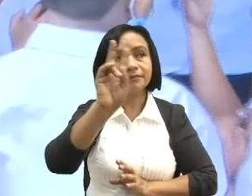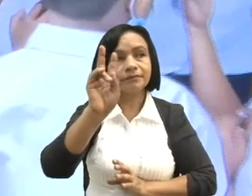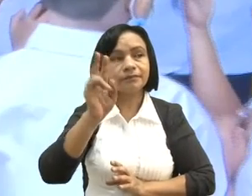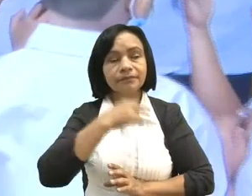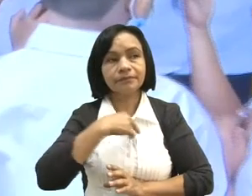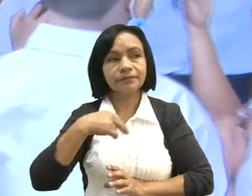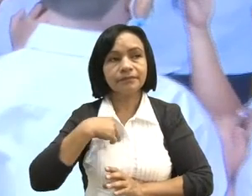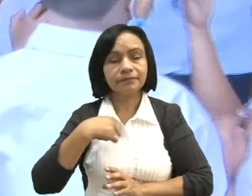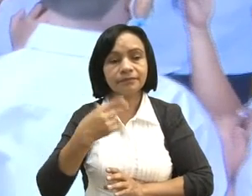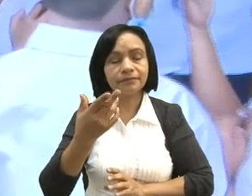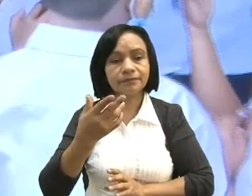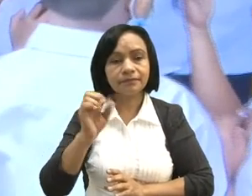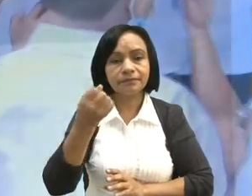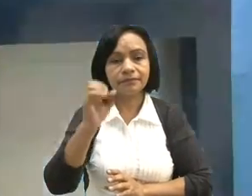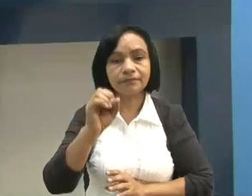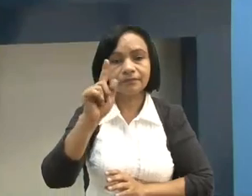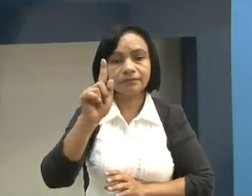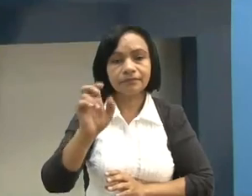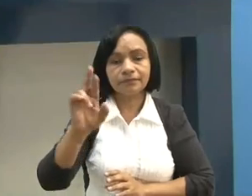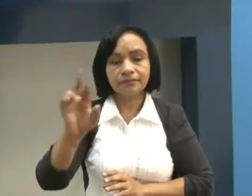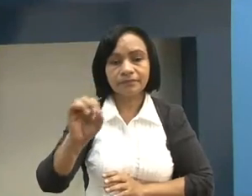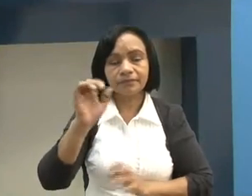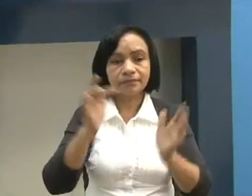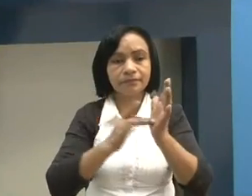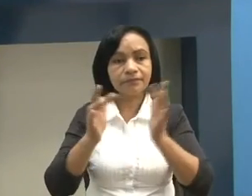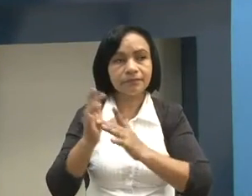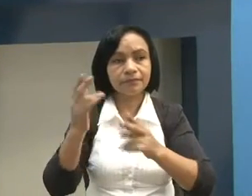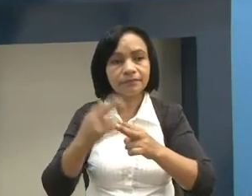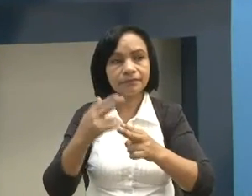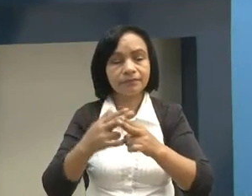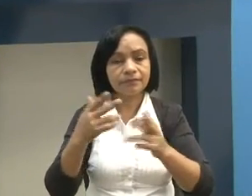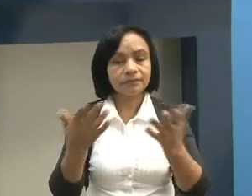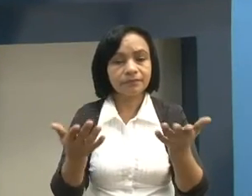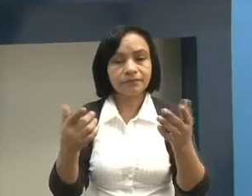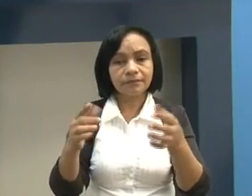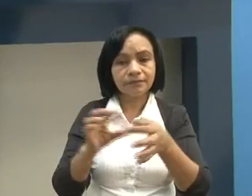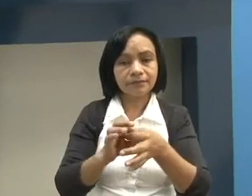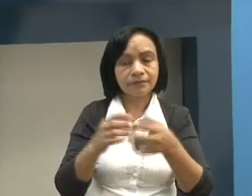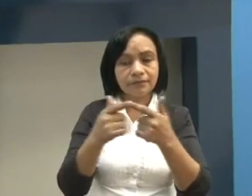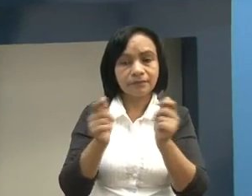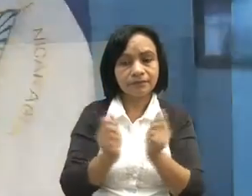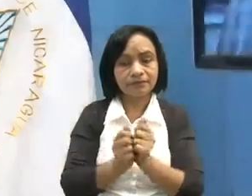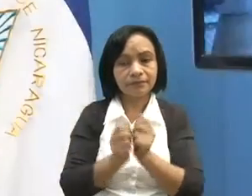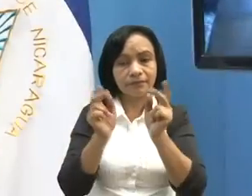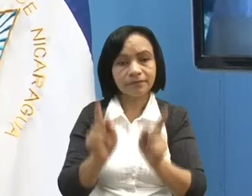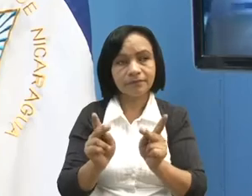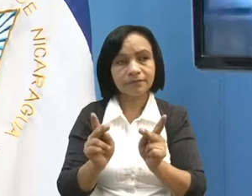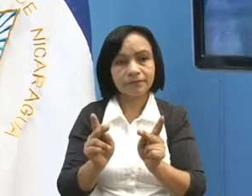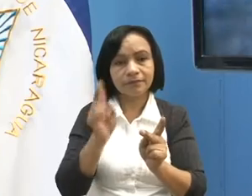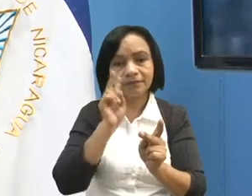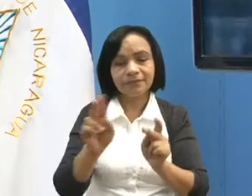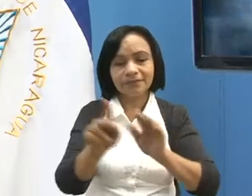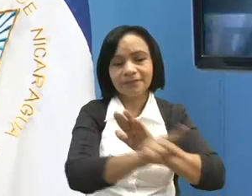vivo del Colegio Sotero de Jesús. Ahí también está el equipo, un equipo periodístico de... ¿Viste el